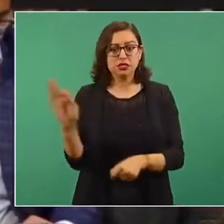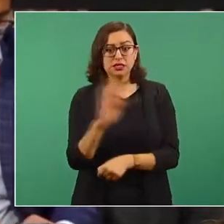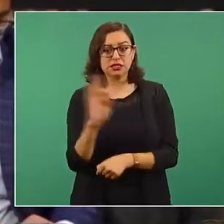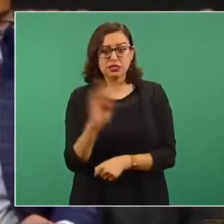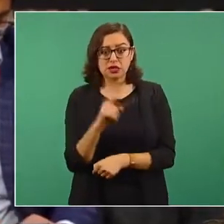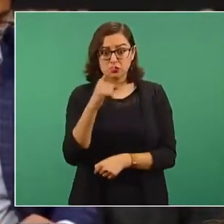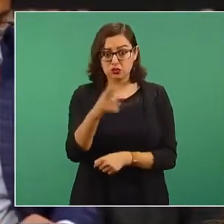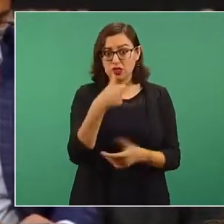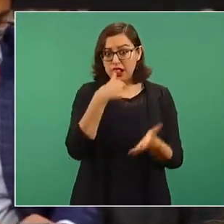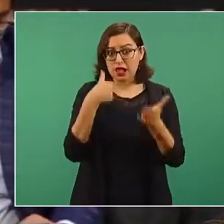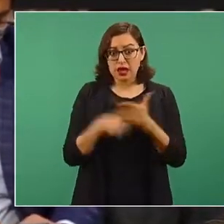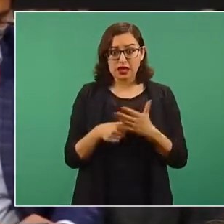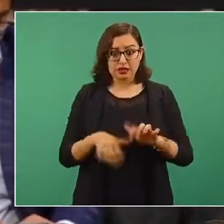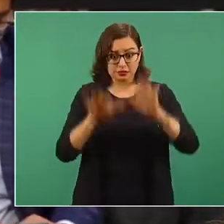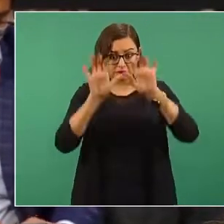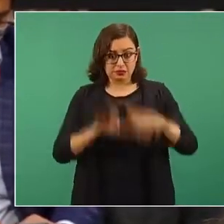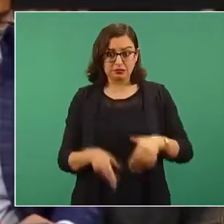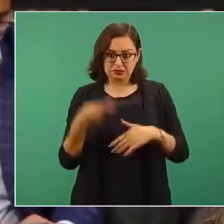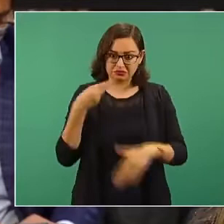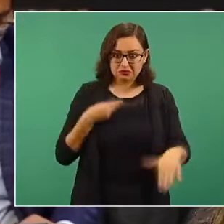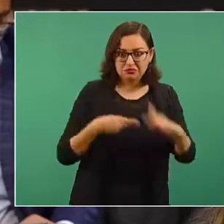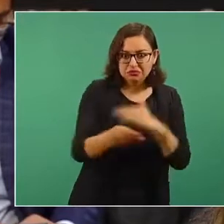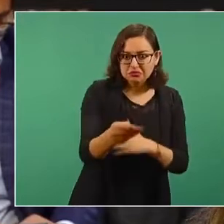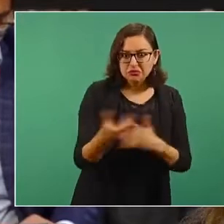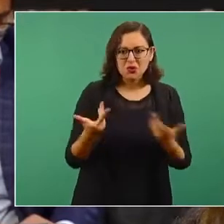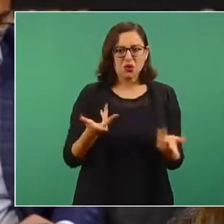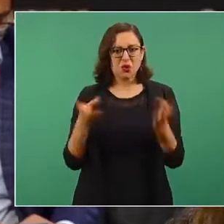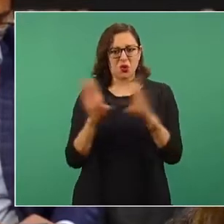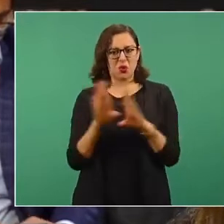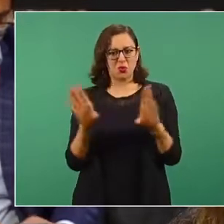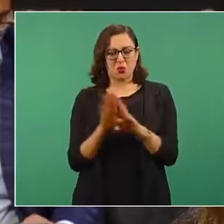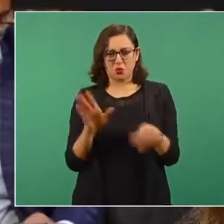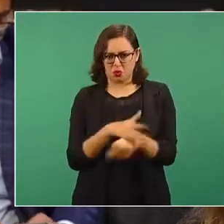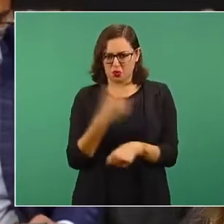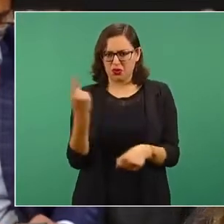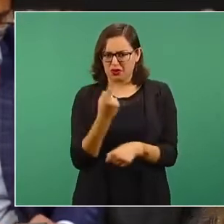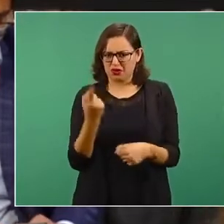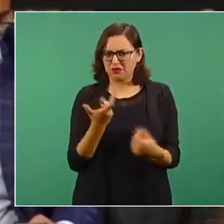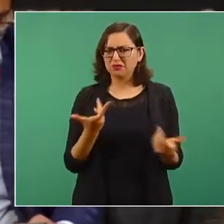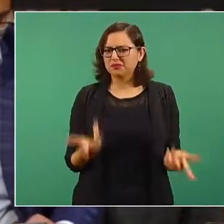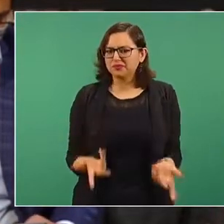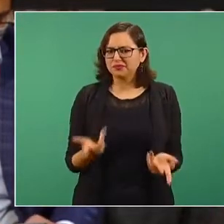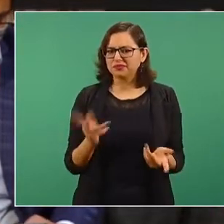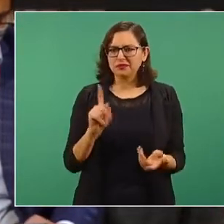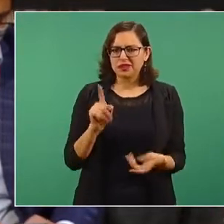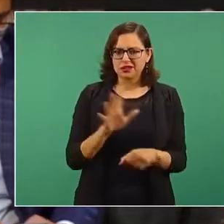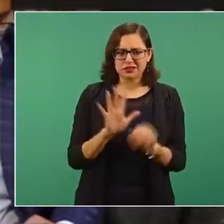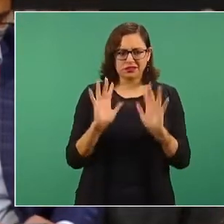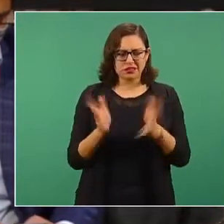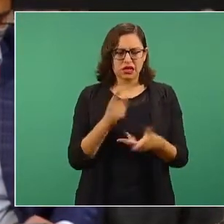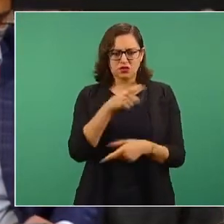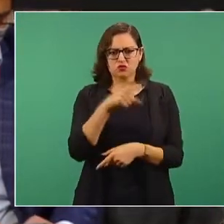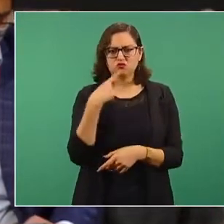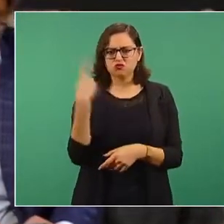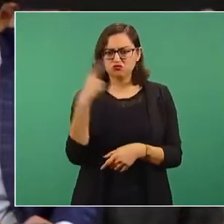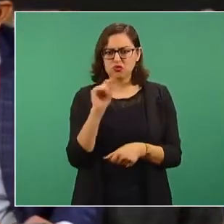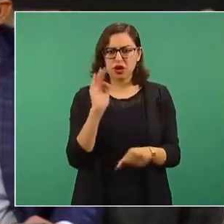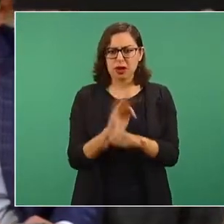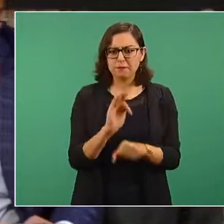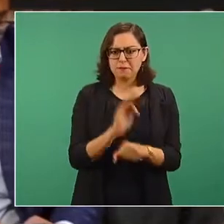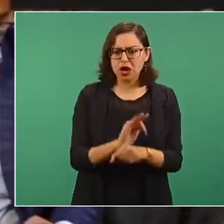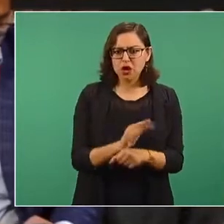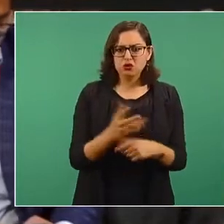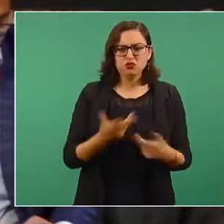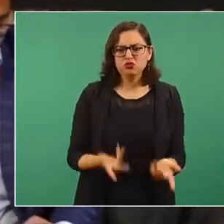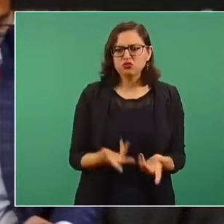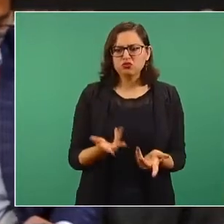respuesta que pudiera darle a la carta? Y por otro lado, si no es suficiente con los recursos legales a los que ustedes van a acudir, si